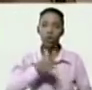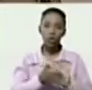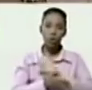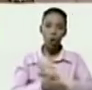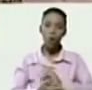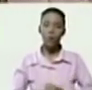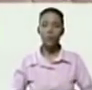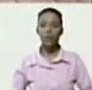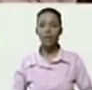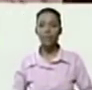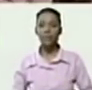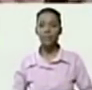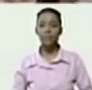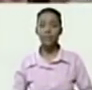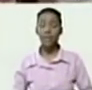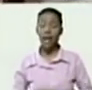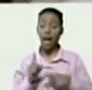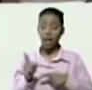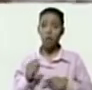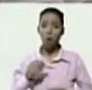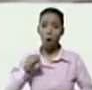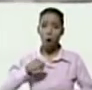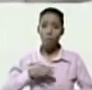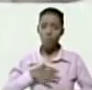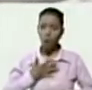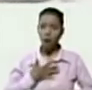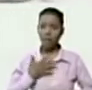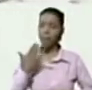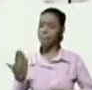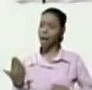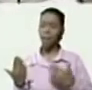Y uno pudiera compararlo hoy